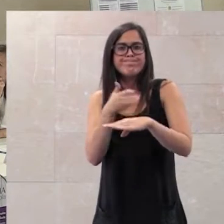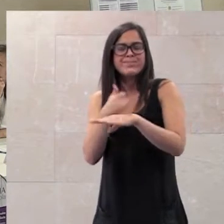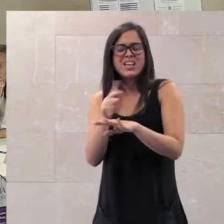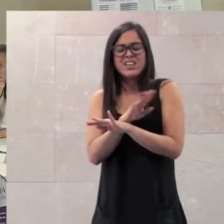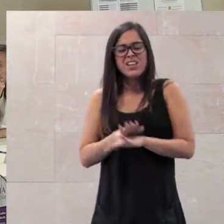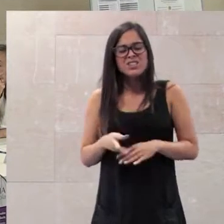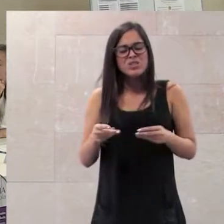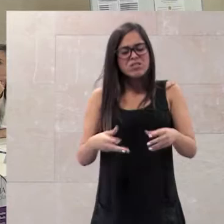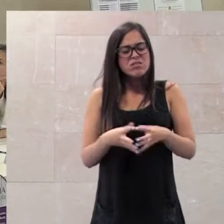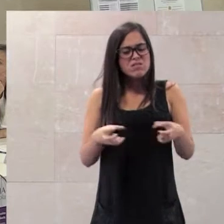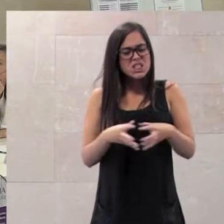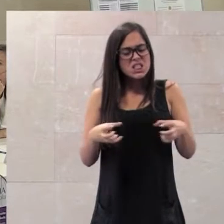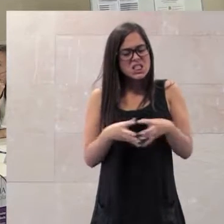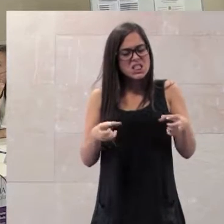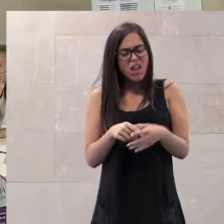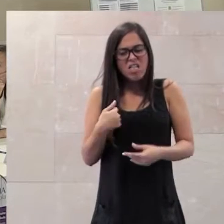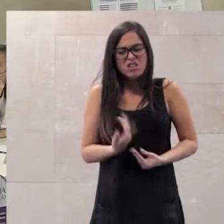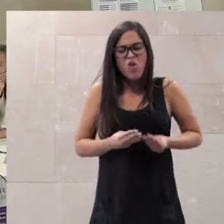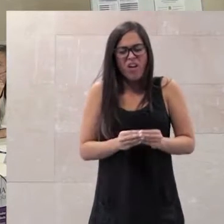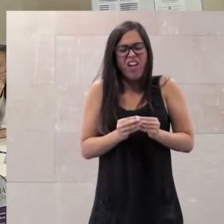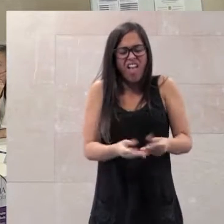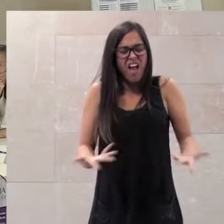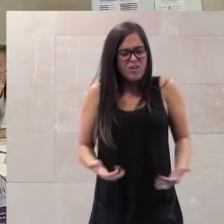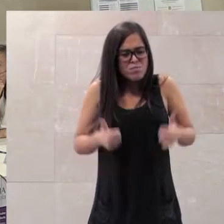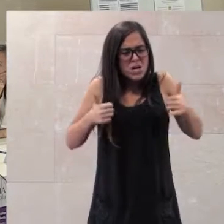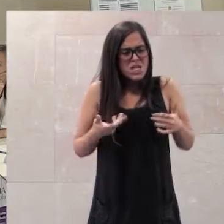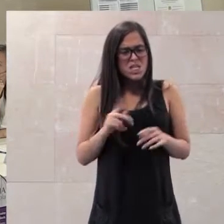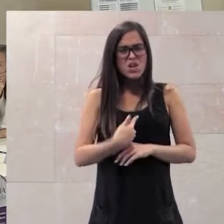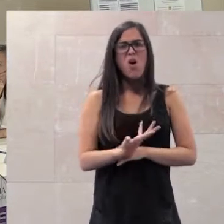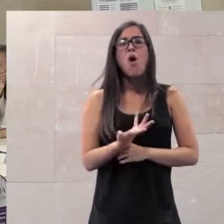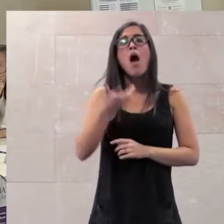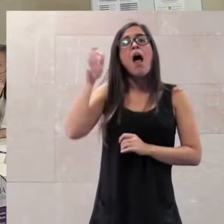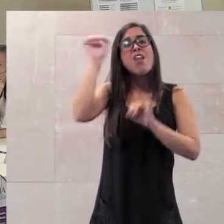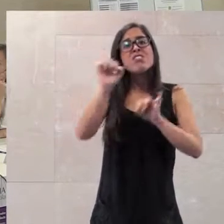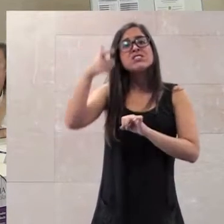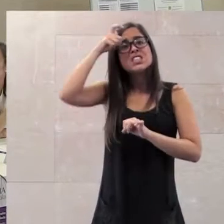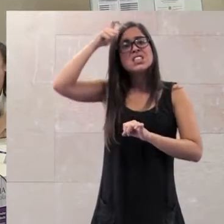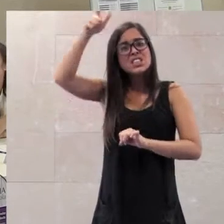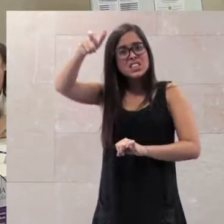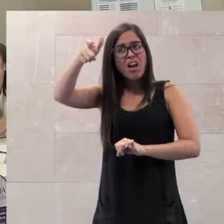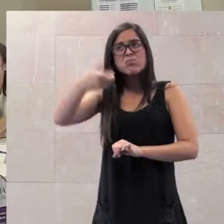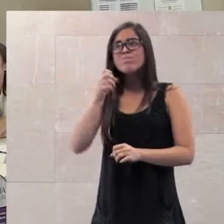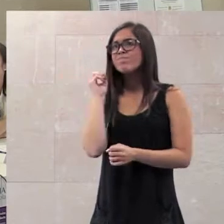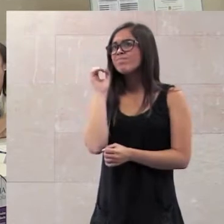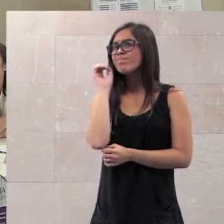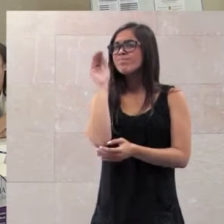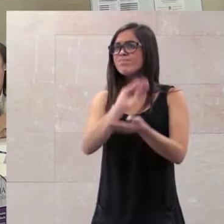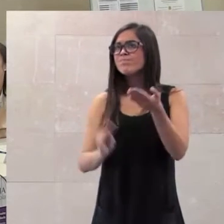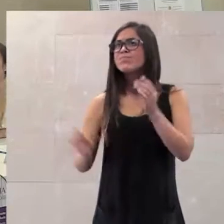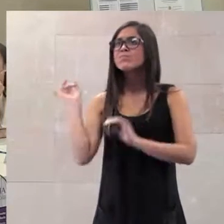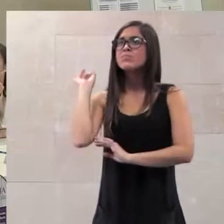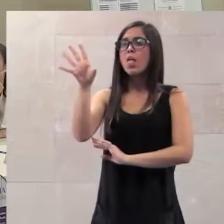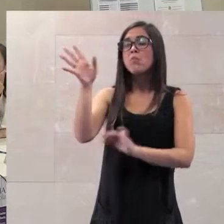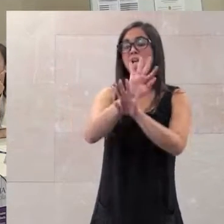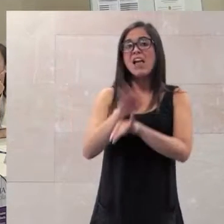individual muy, muy fuerte, ¿no? O sea, ¿esto yo qué hago? O sea, hay algunas que voy a escribir al Ararteco, tal. Y bueno, pues al final lo que se hace es un poco de acompañamiento, entre ellas se